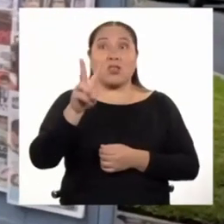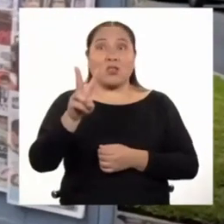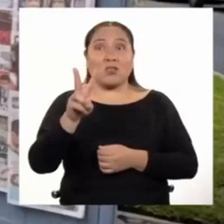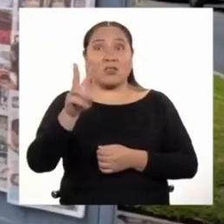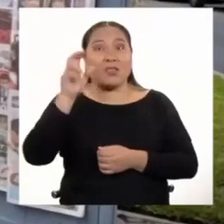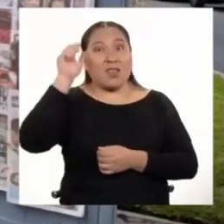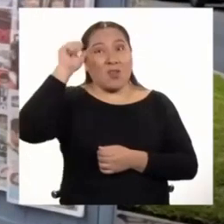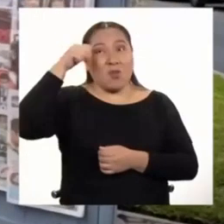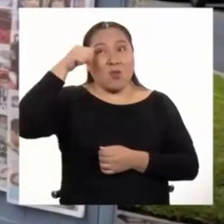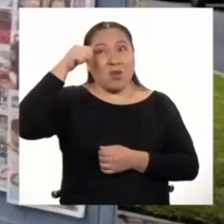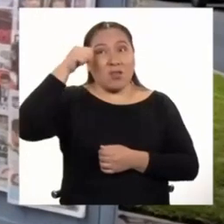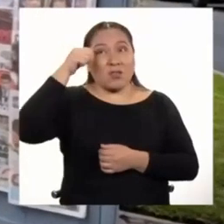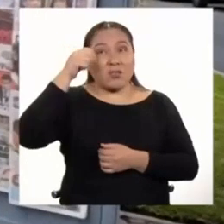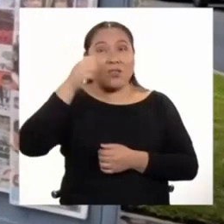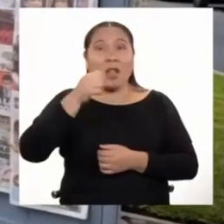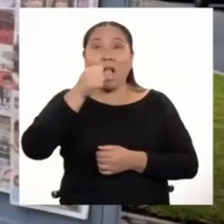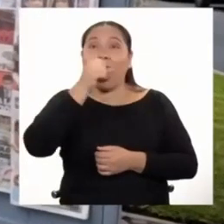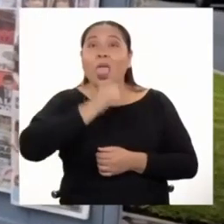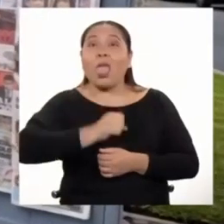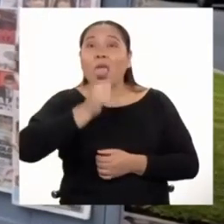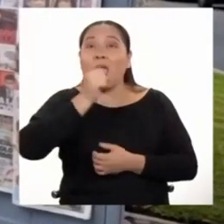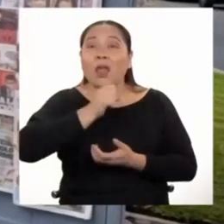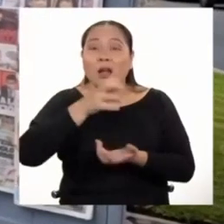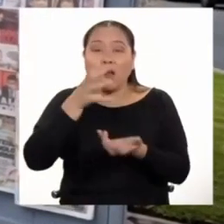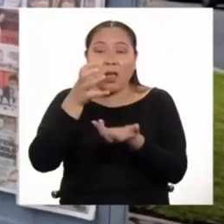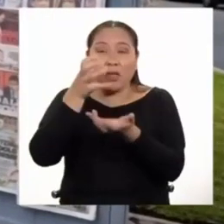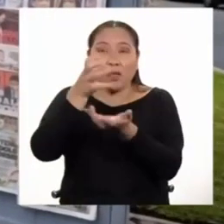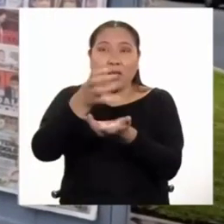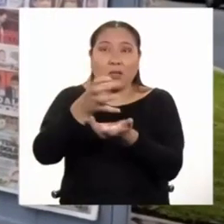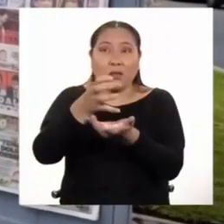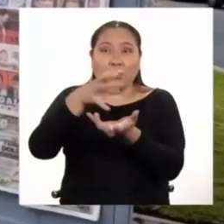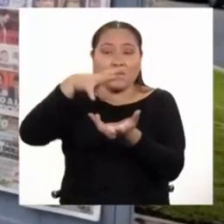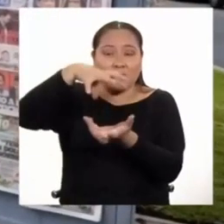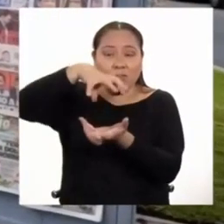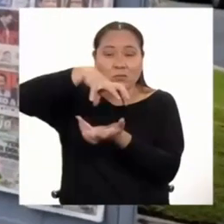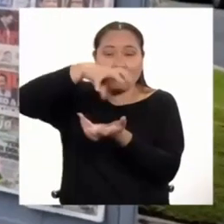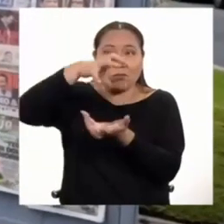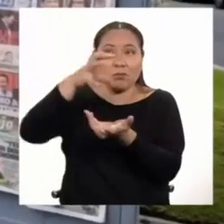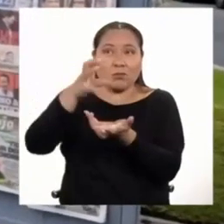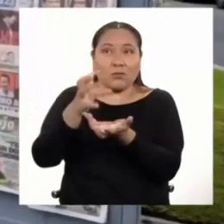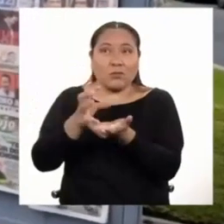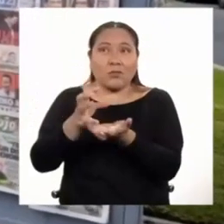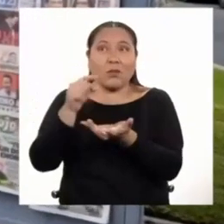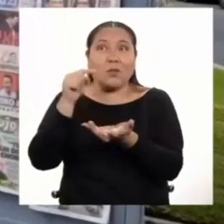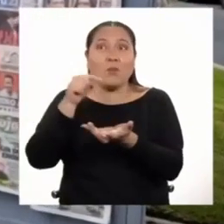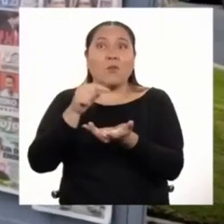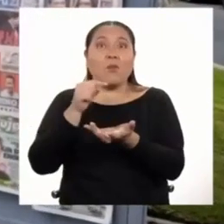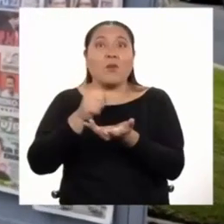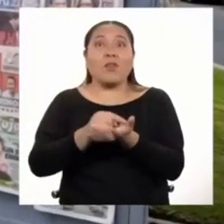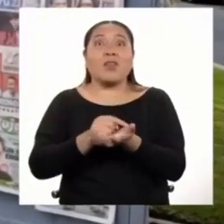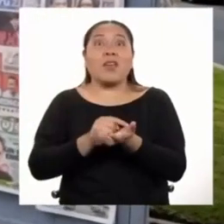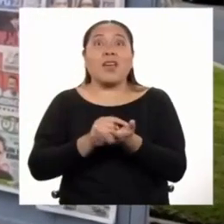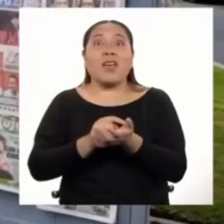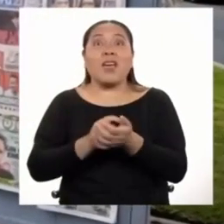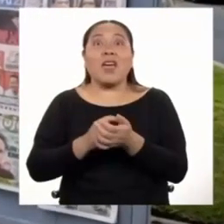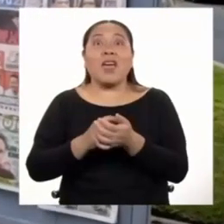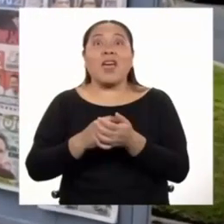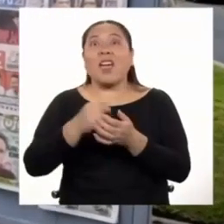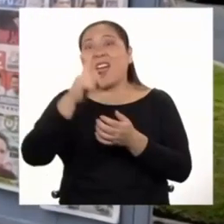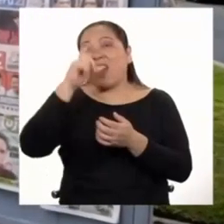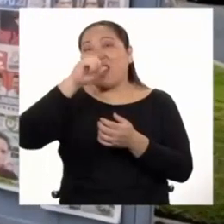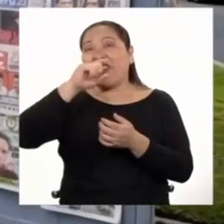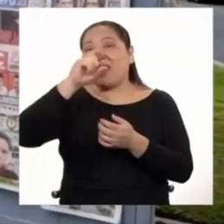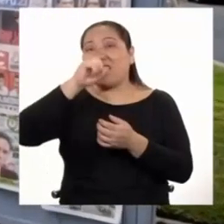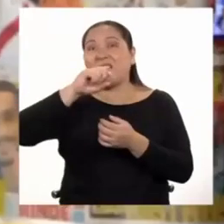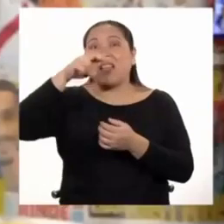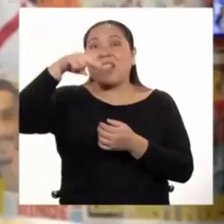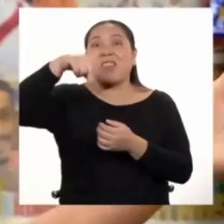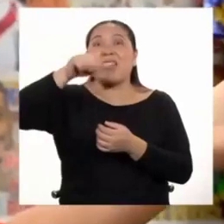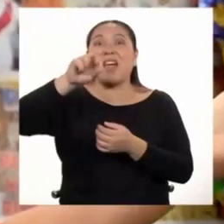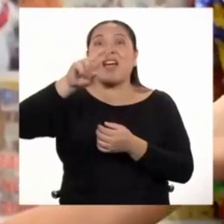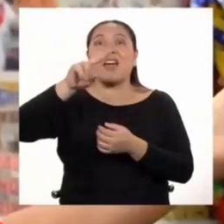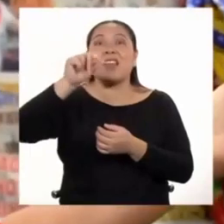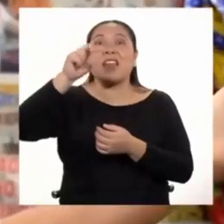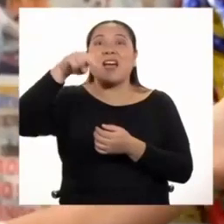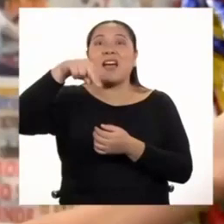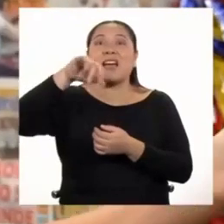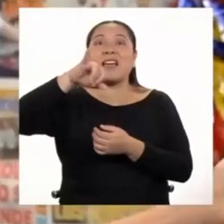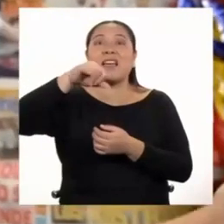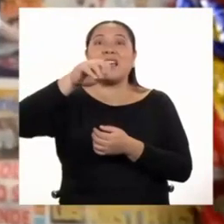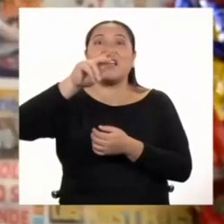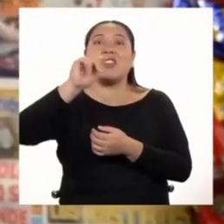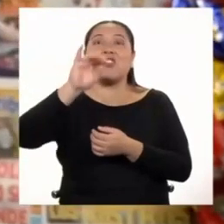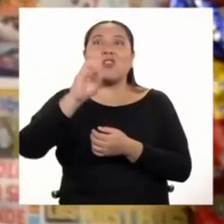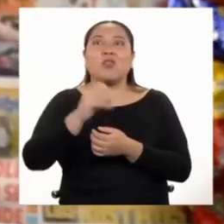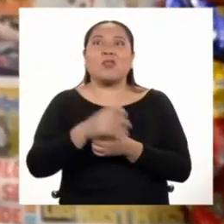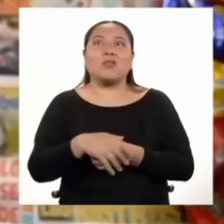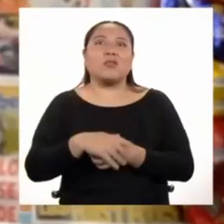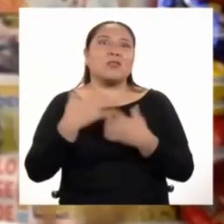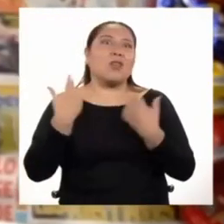unos heladitos que venían dentro de unas naranjitas de plástico porque la mascota del Mundial se llamaba Naranjito? En fin, con motivo del